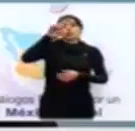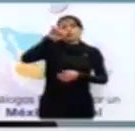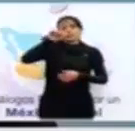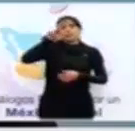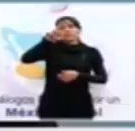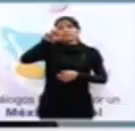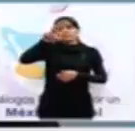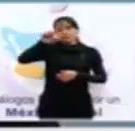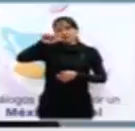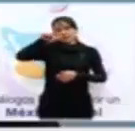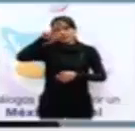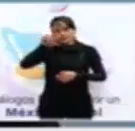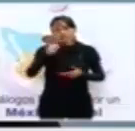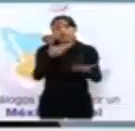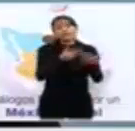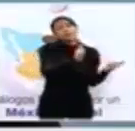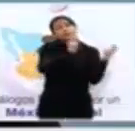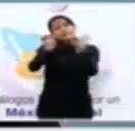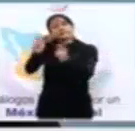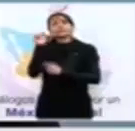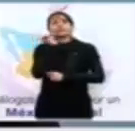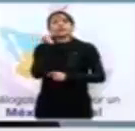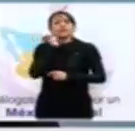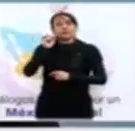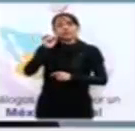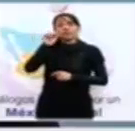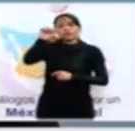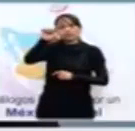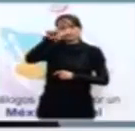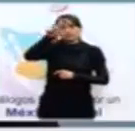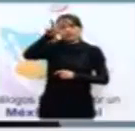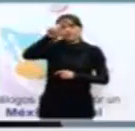al senador Salvador López Brito,